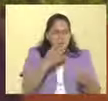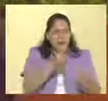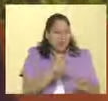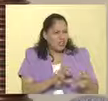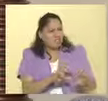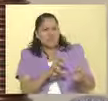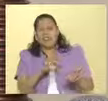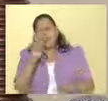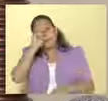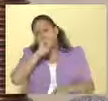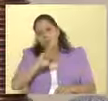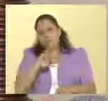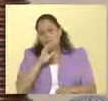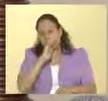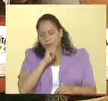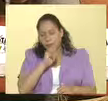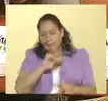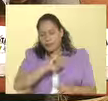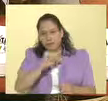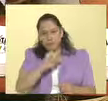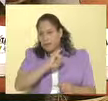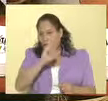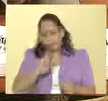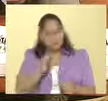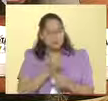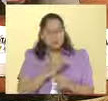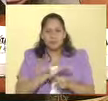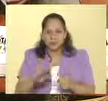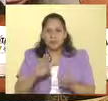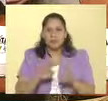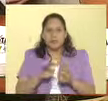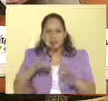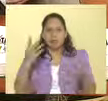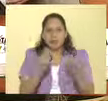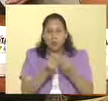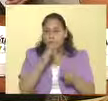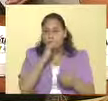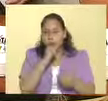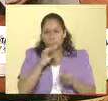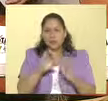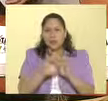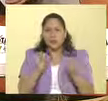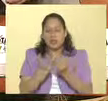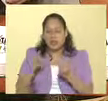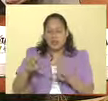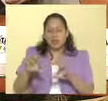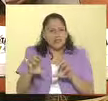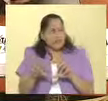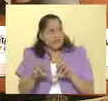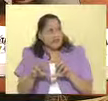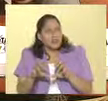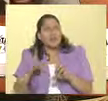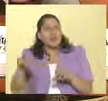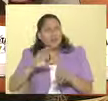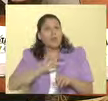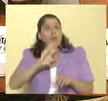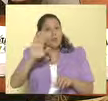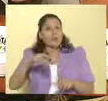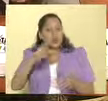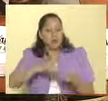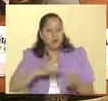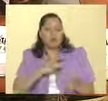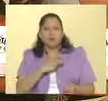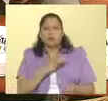lo vamos a lograr que haya convivencia. Incluso puede ser tan estresante para el gato que puede morir por un paro